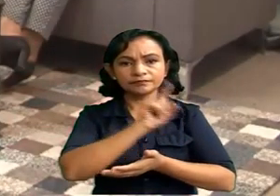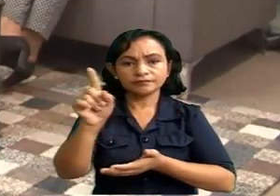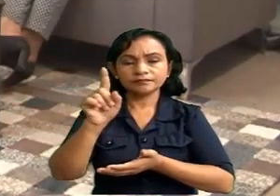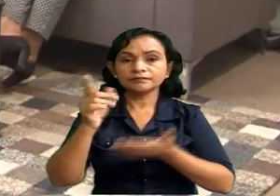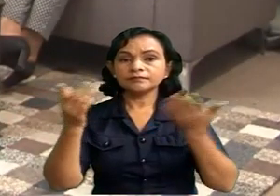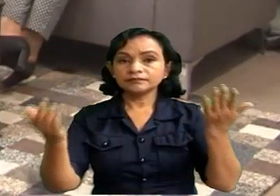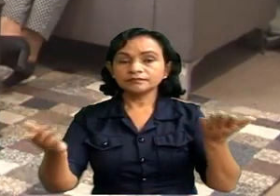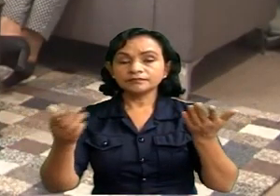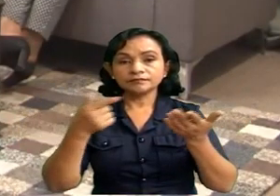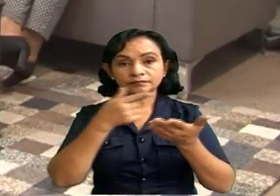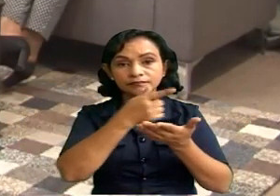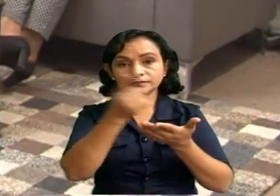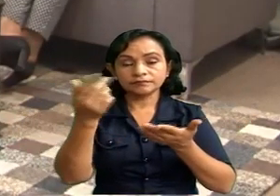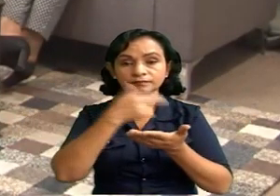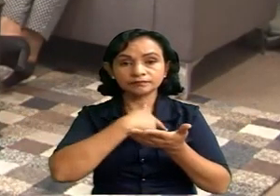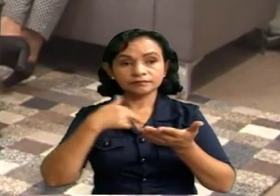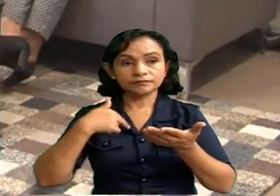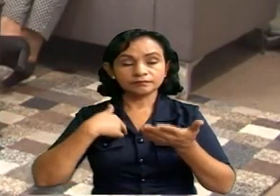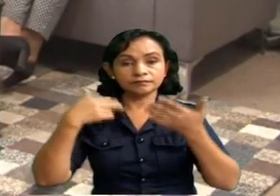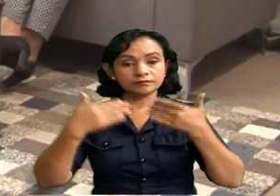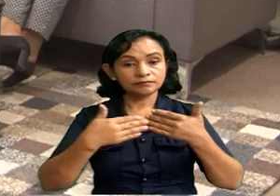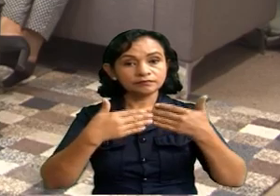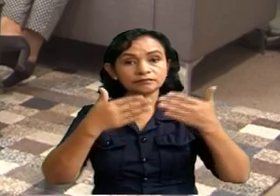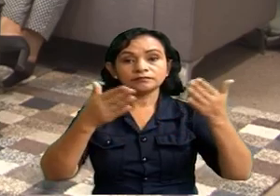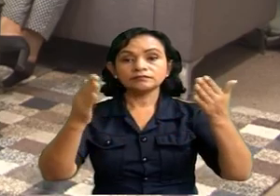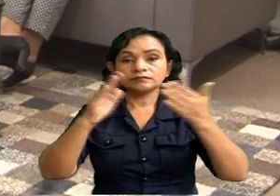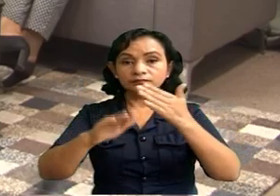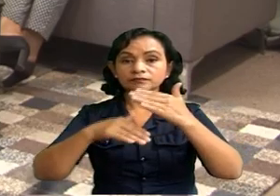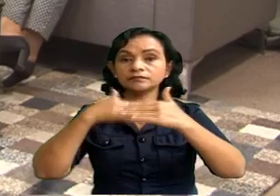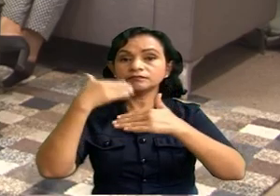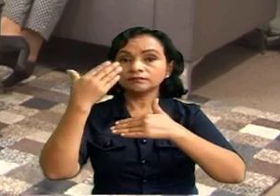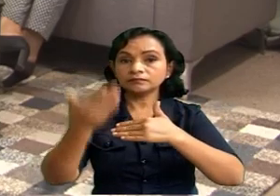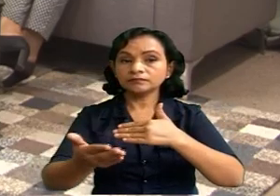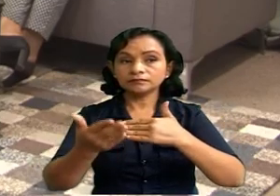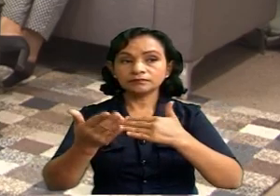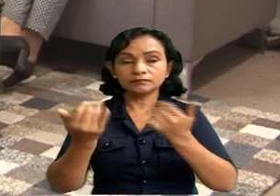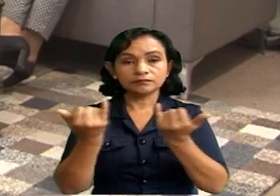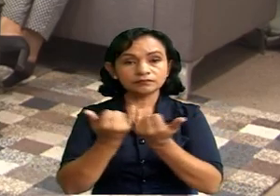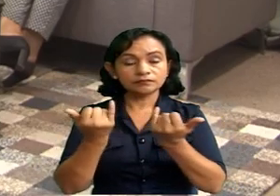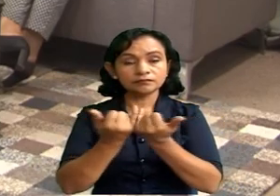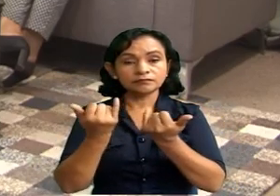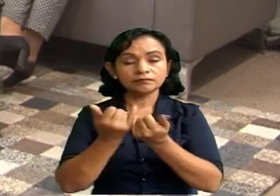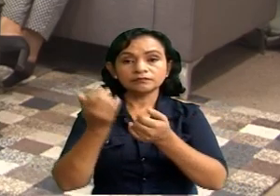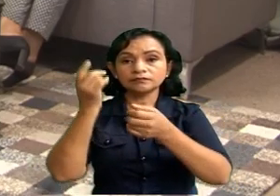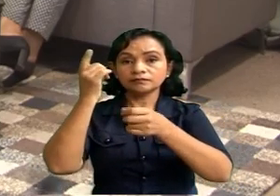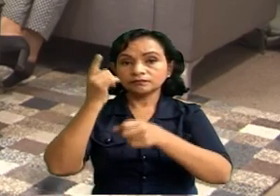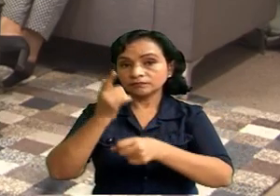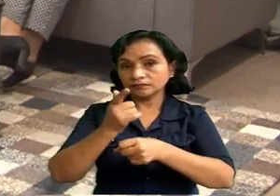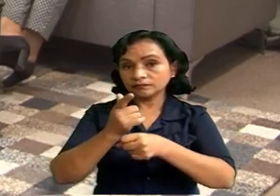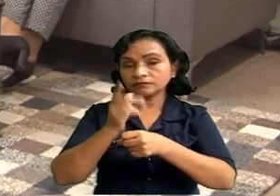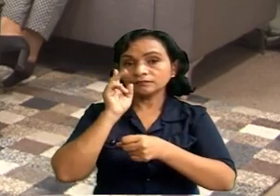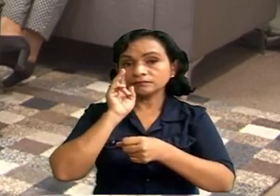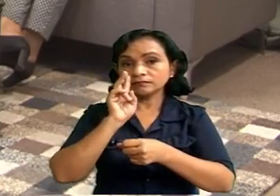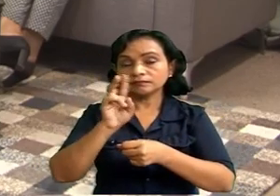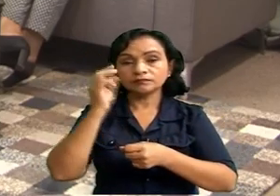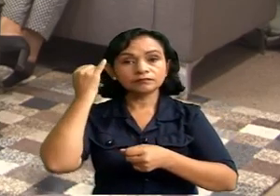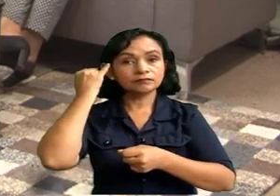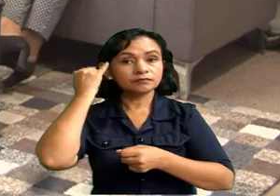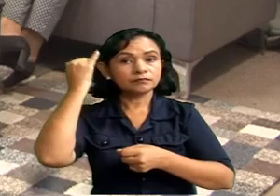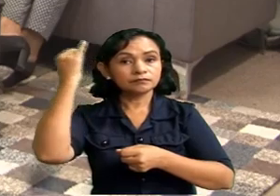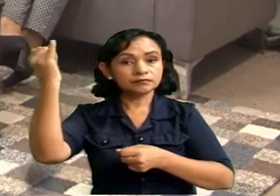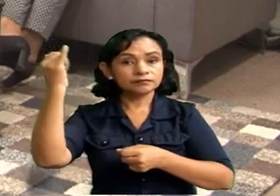Precisamente con su intervención me da la apertura para que posteriormente, ahora mismo presentemos un video en el que precisamente las ideas